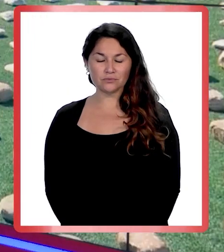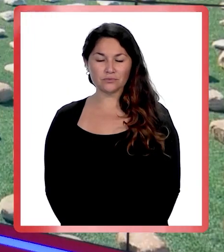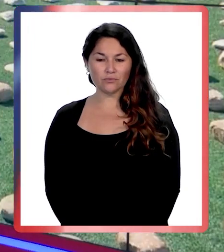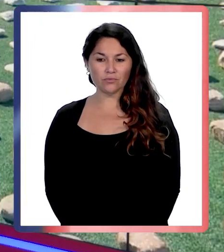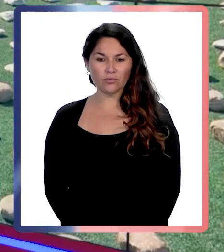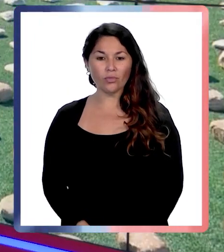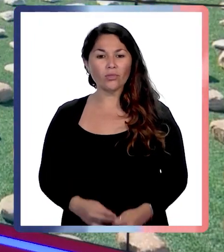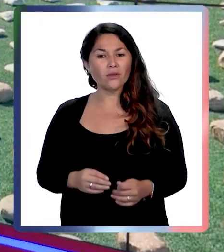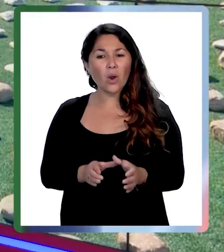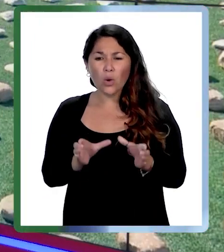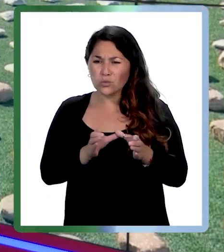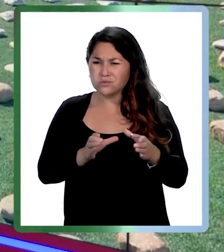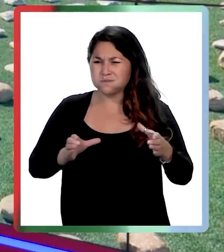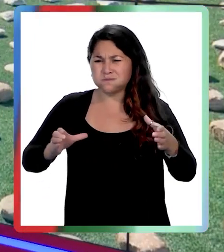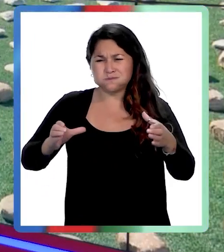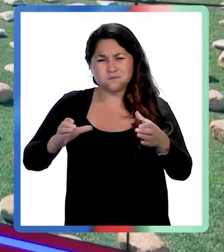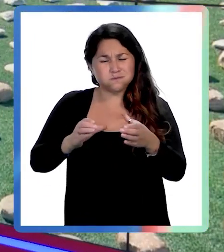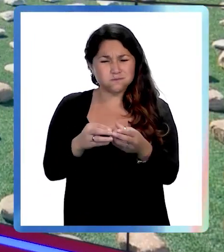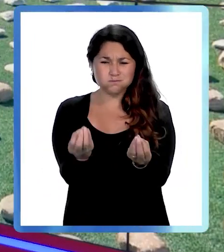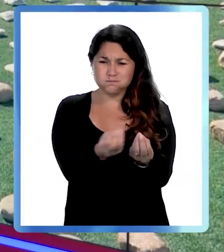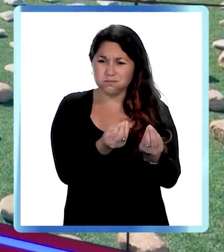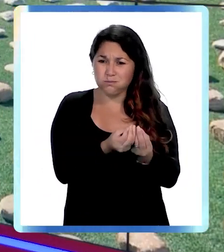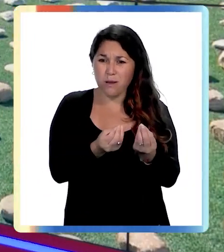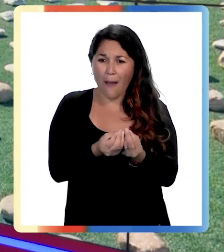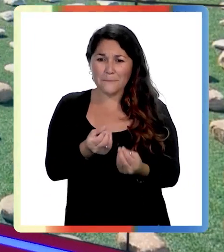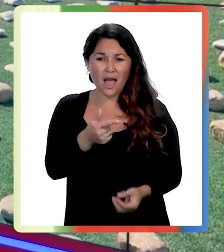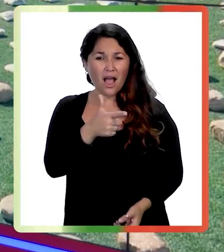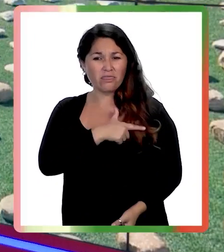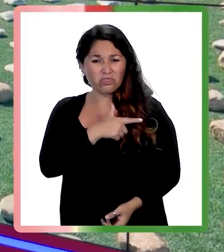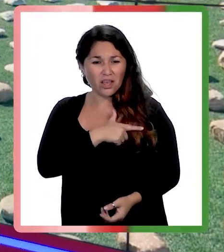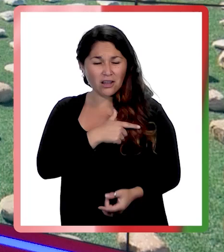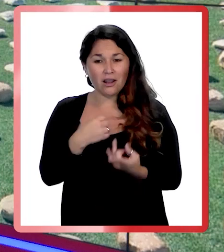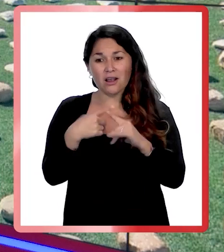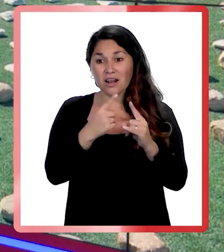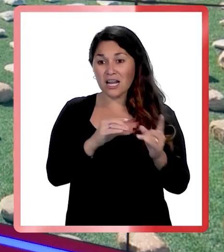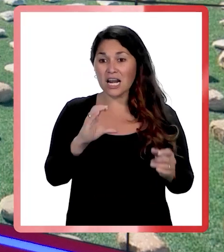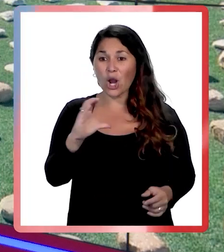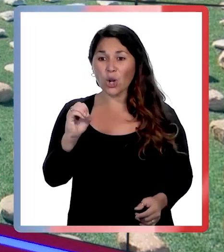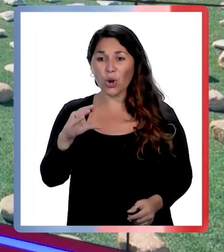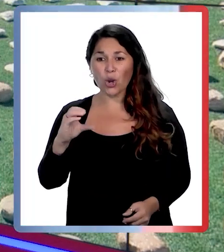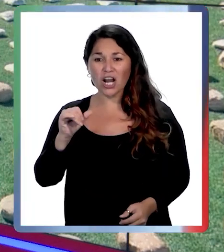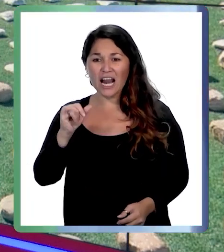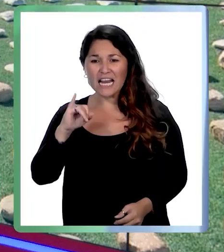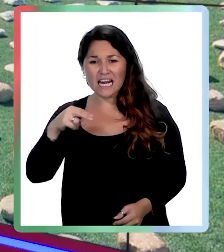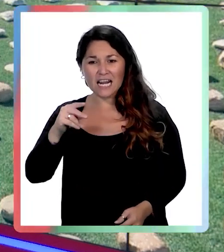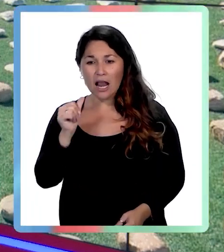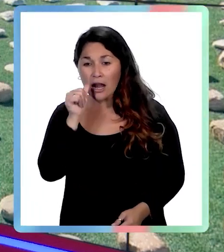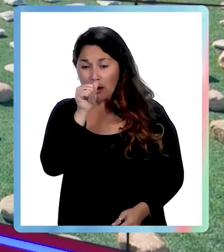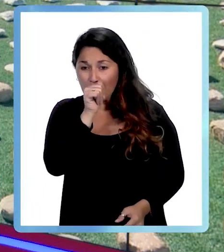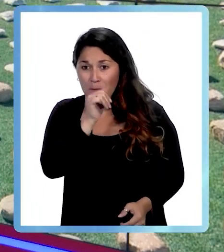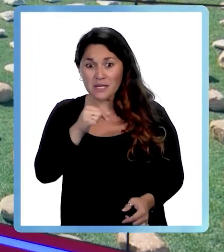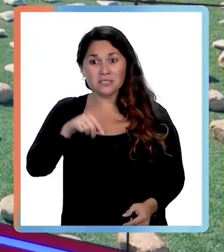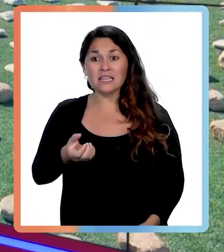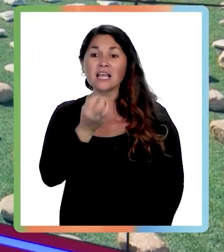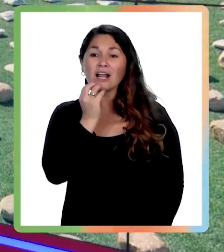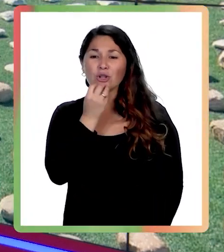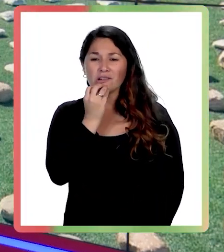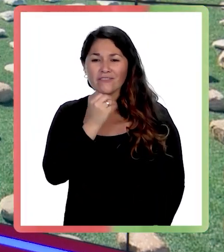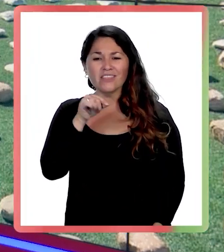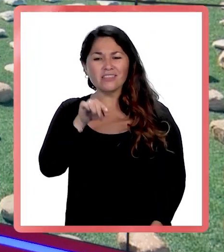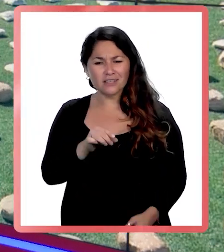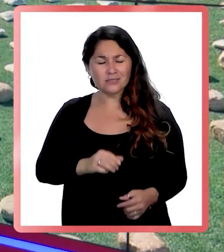Más de 1 tonelada de droga entre marihuana y clorhidrato de cocaína fue incautada en la región de Antofagasta. Este es